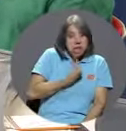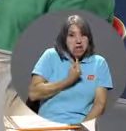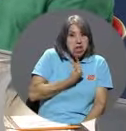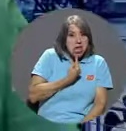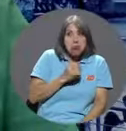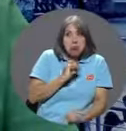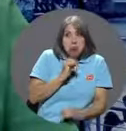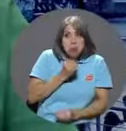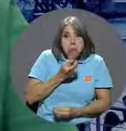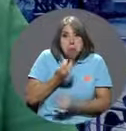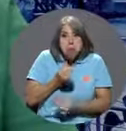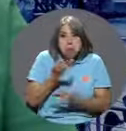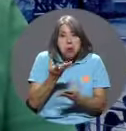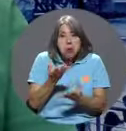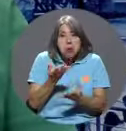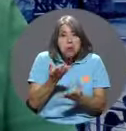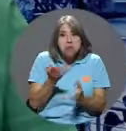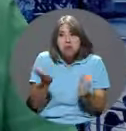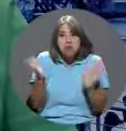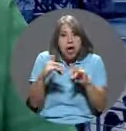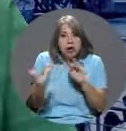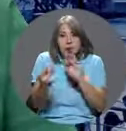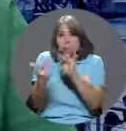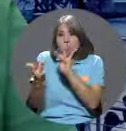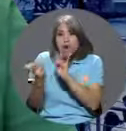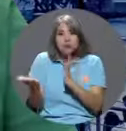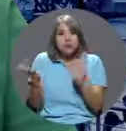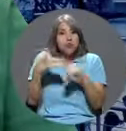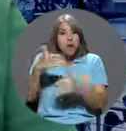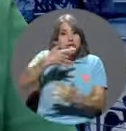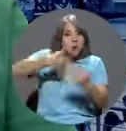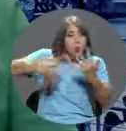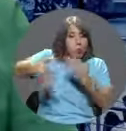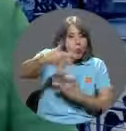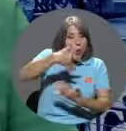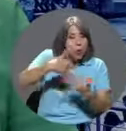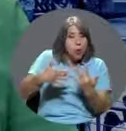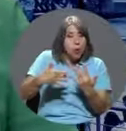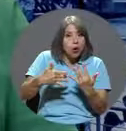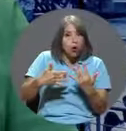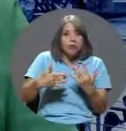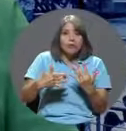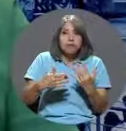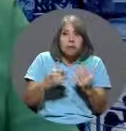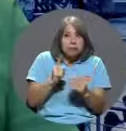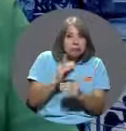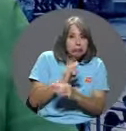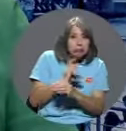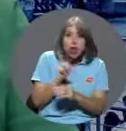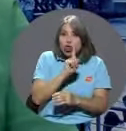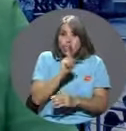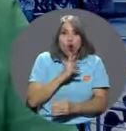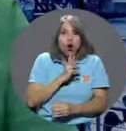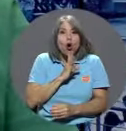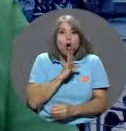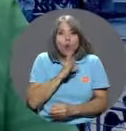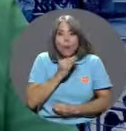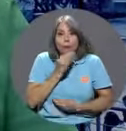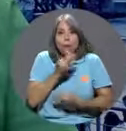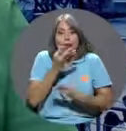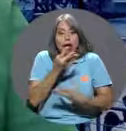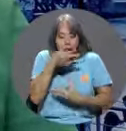aislamiento, de poco contacto e intercambio social, de una comunicación más reservada. Y